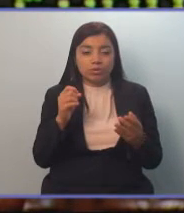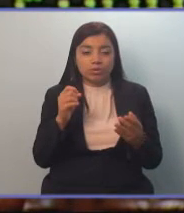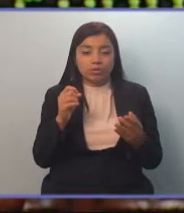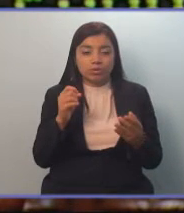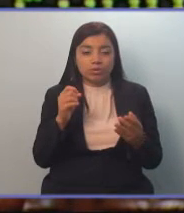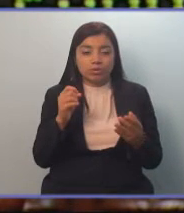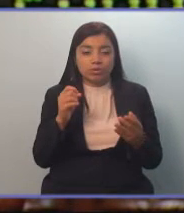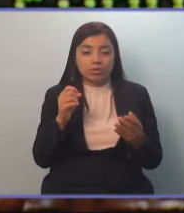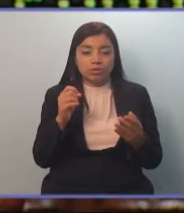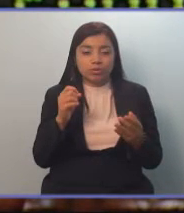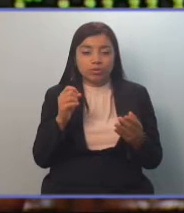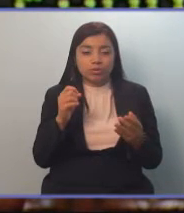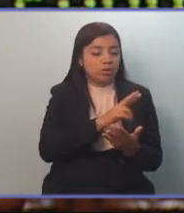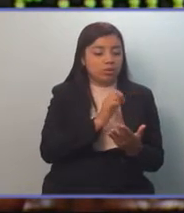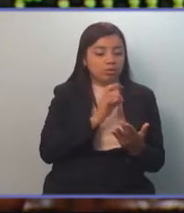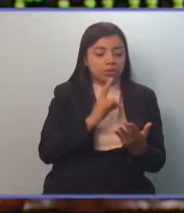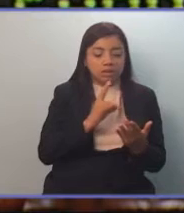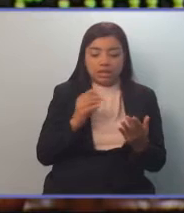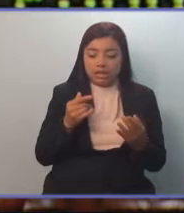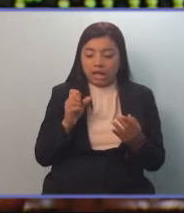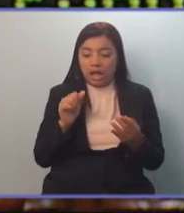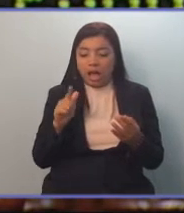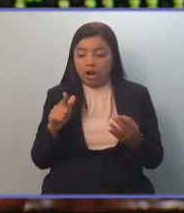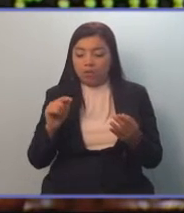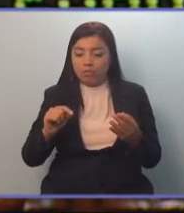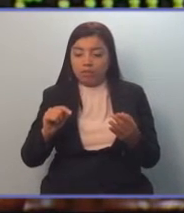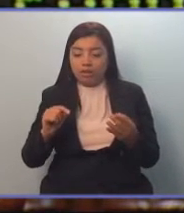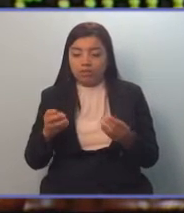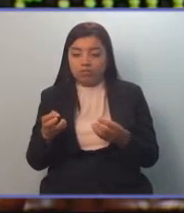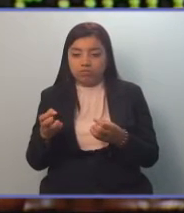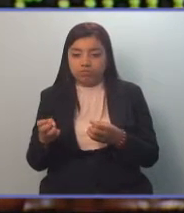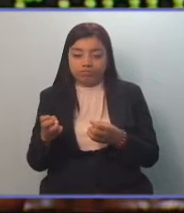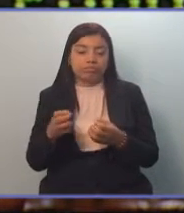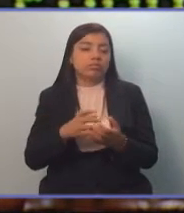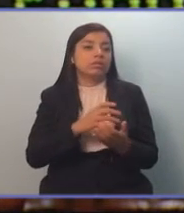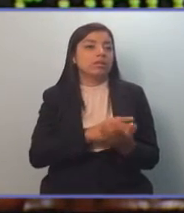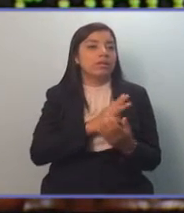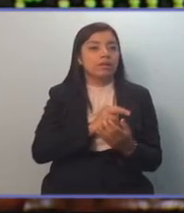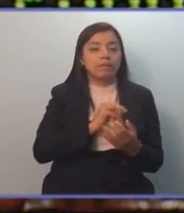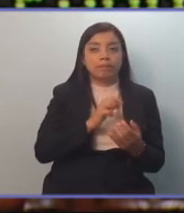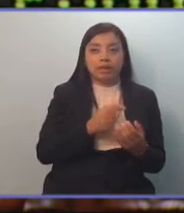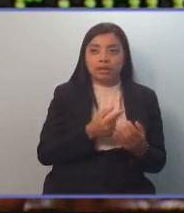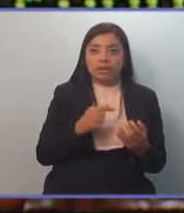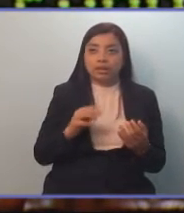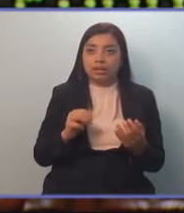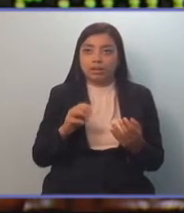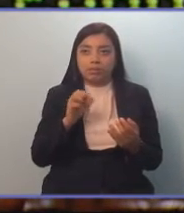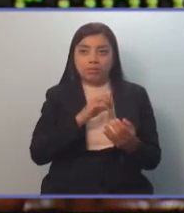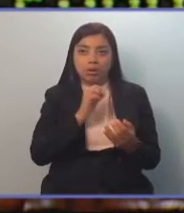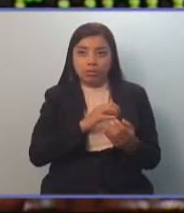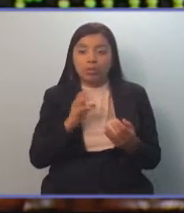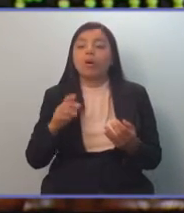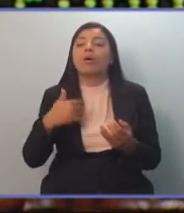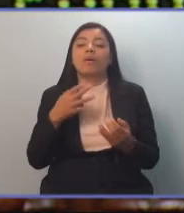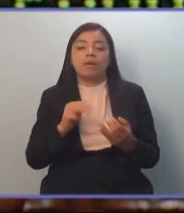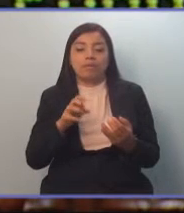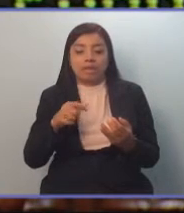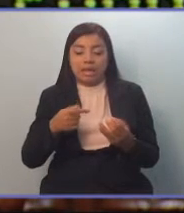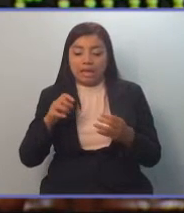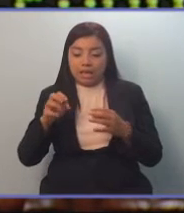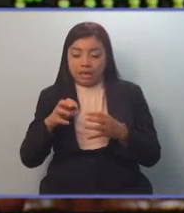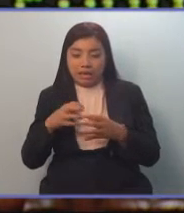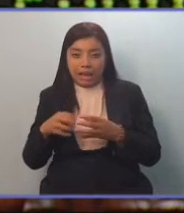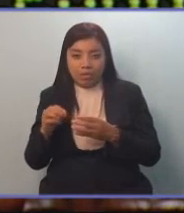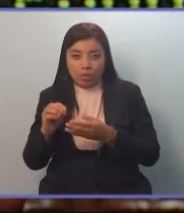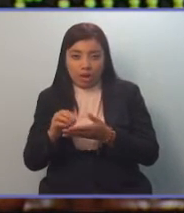2.7. Aluminios en escarcha. 2.8. Magnesio en polvo. 2.9. Magnesio granulado. Las